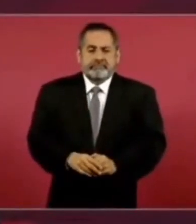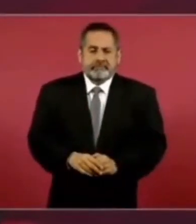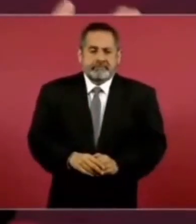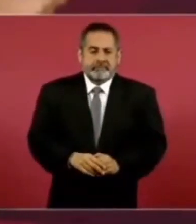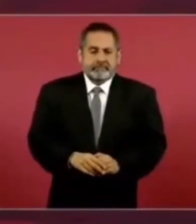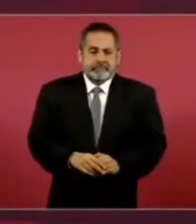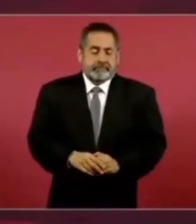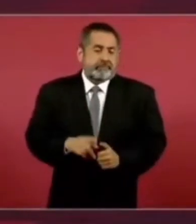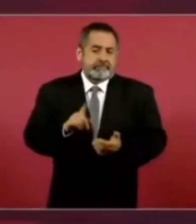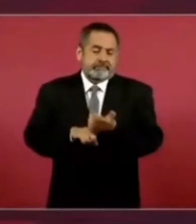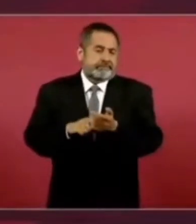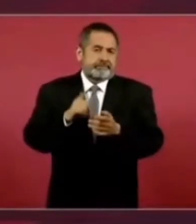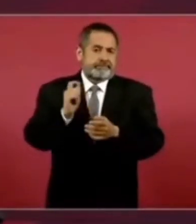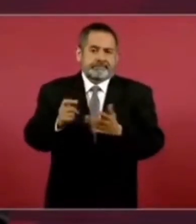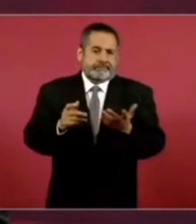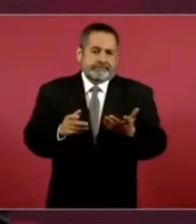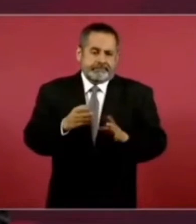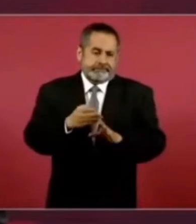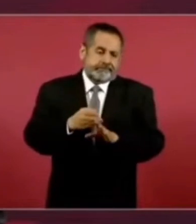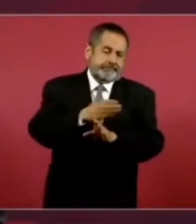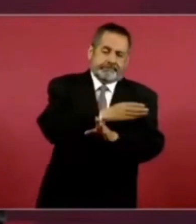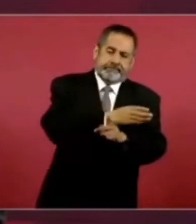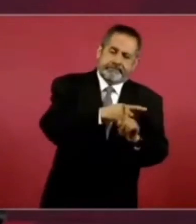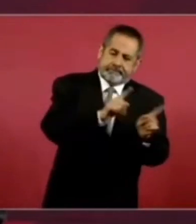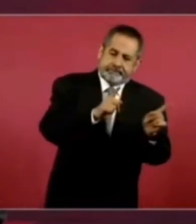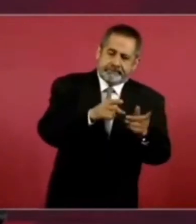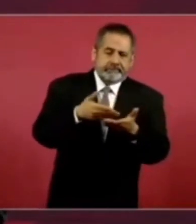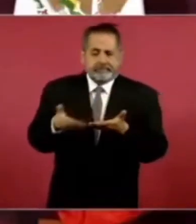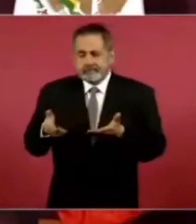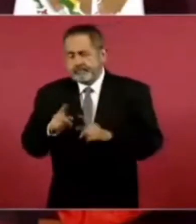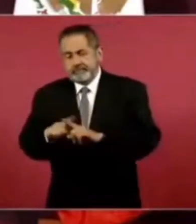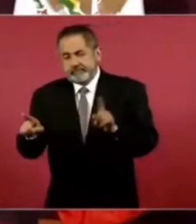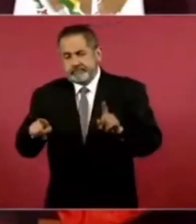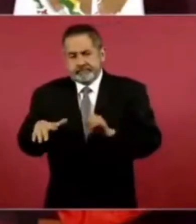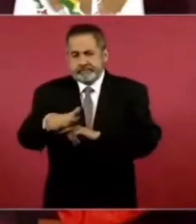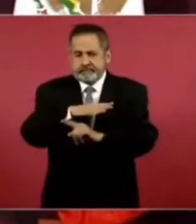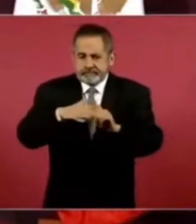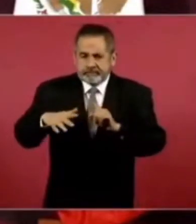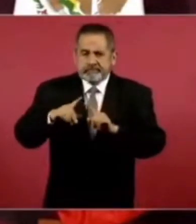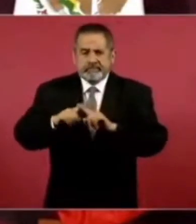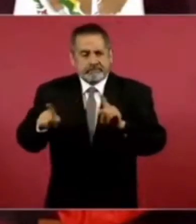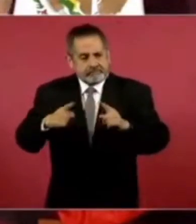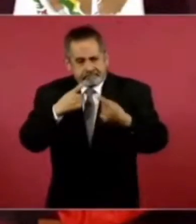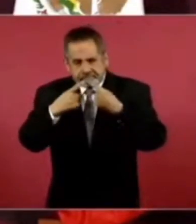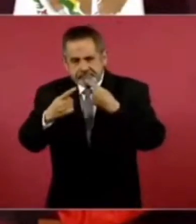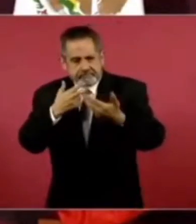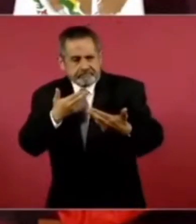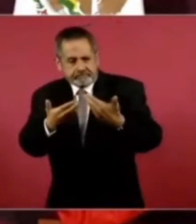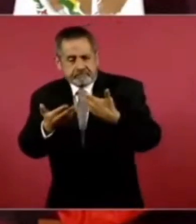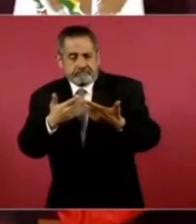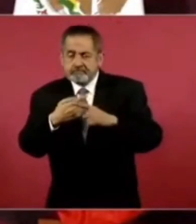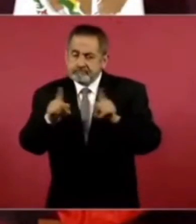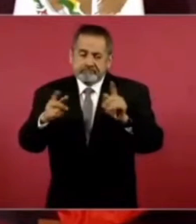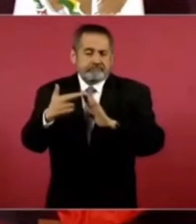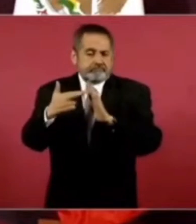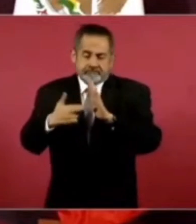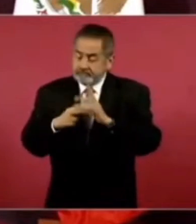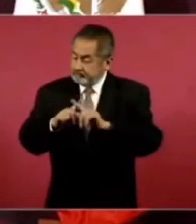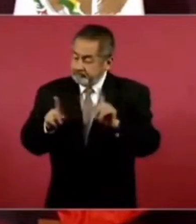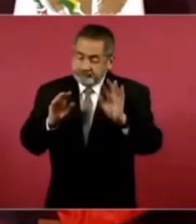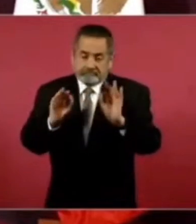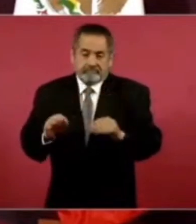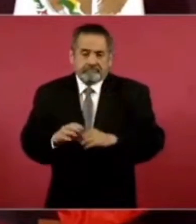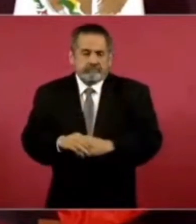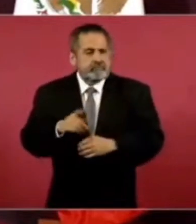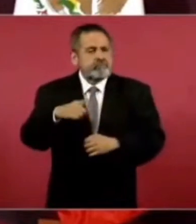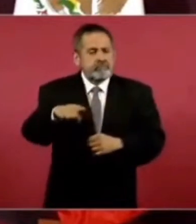pero son otras condiciones, es otro el trato, son otras reglas, y ellos